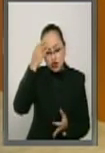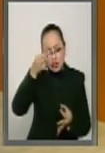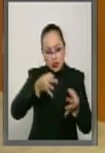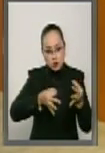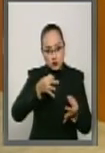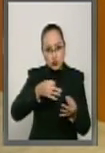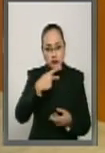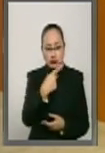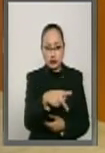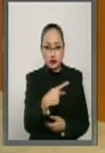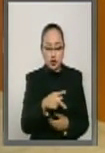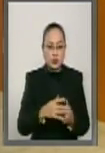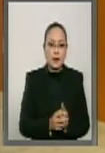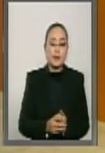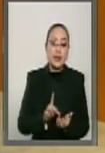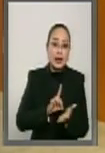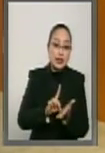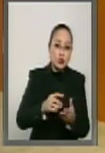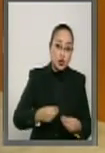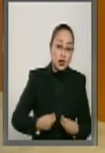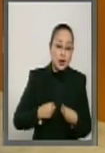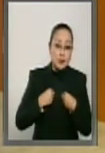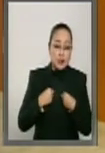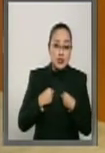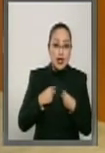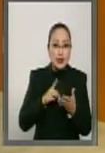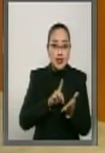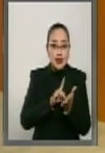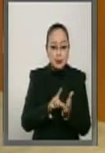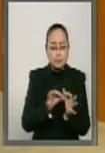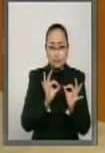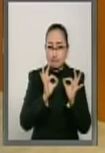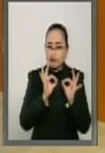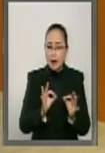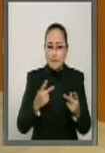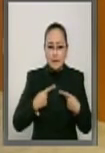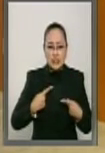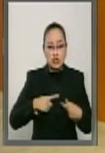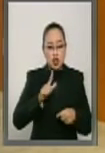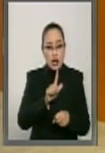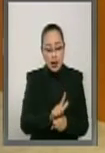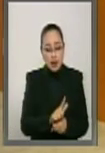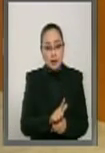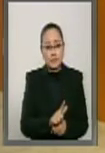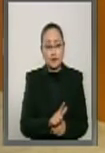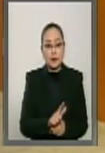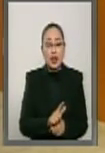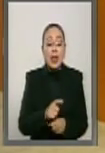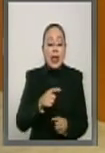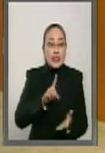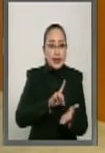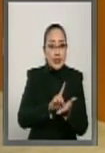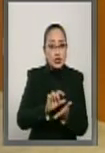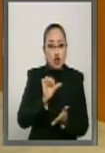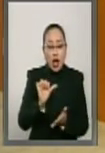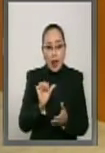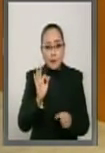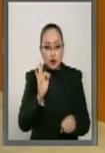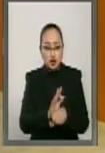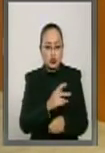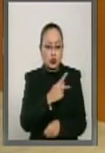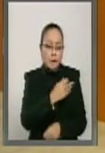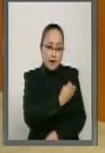jurídica, a la vida, a la integridad personal, a la protección a la